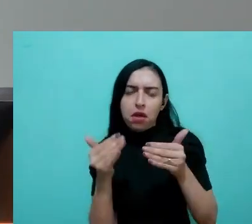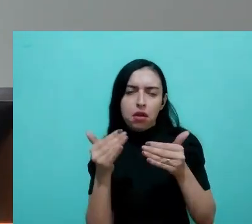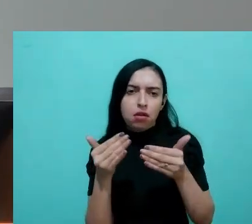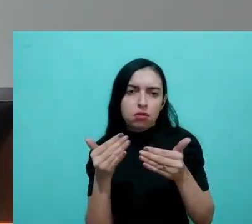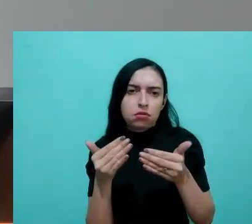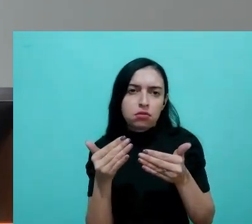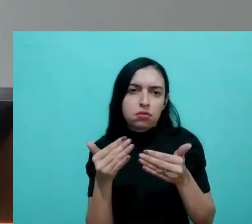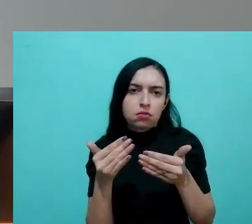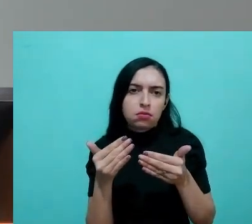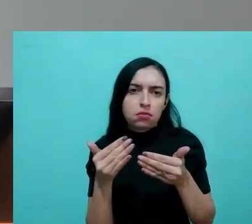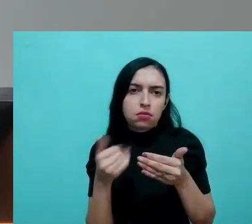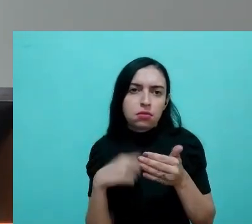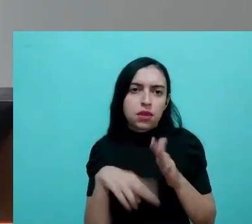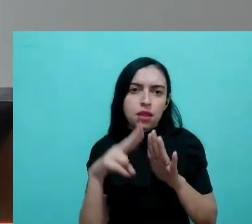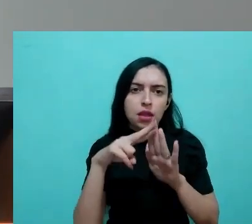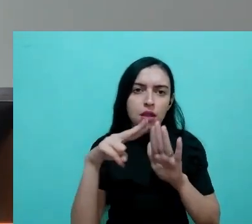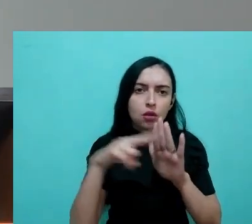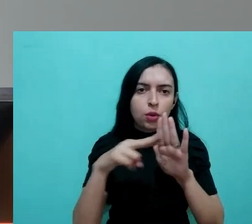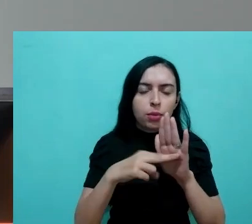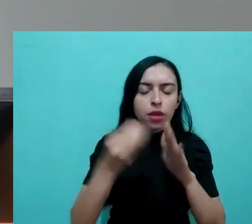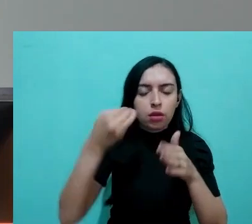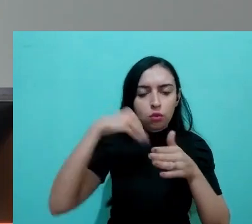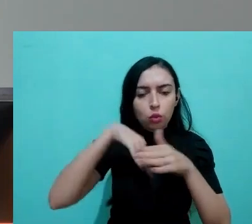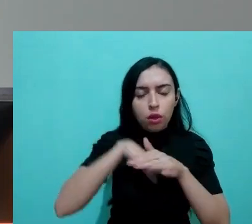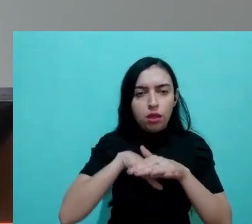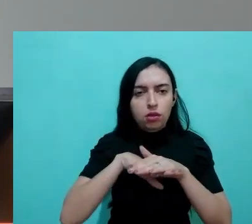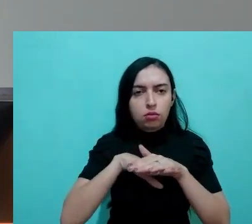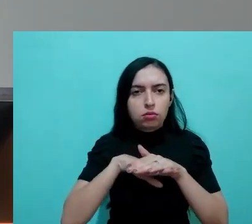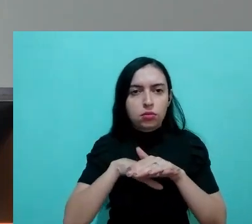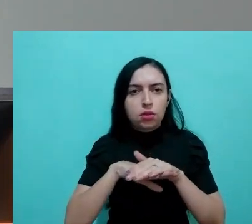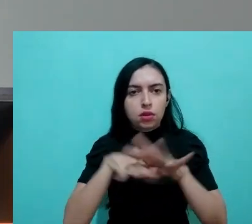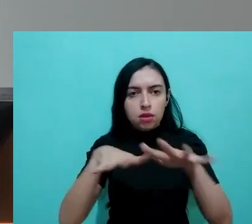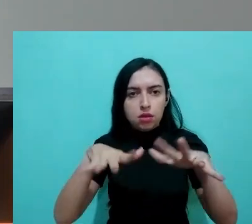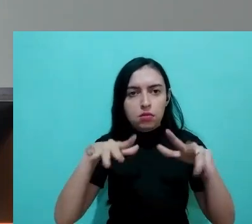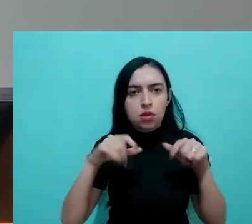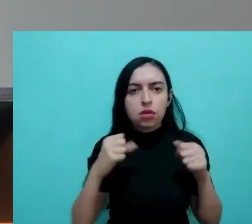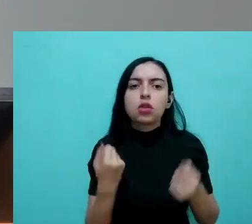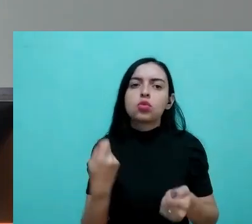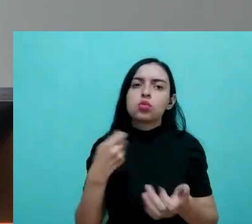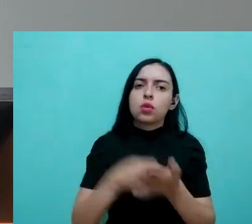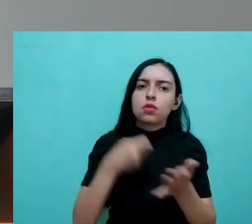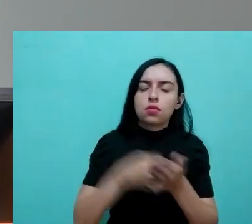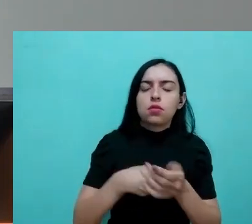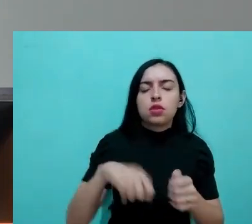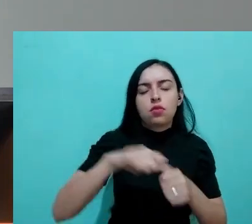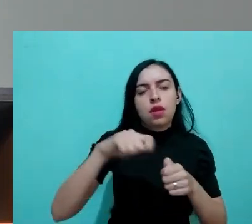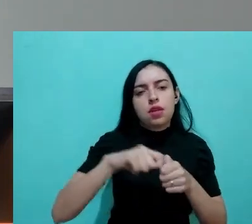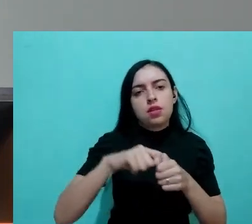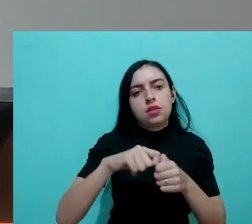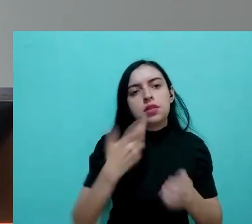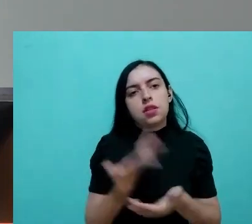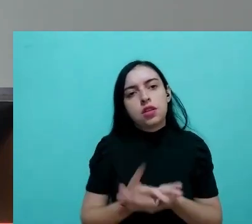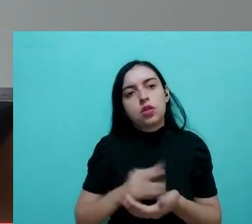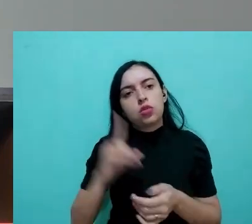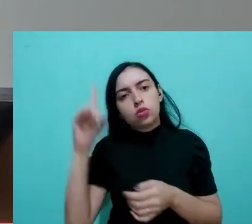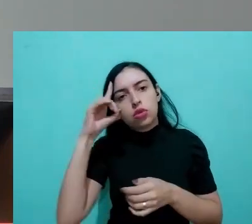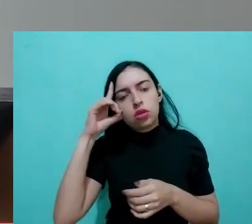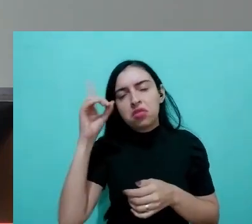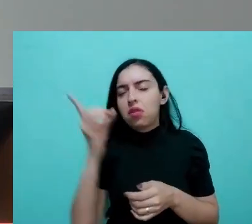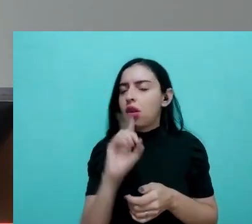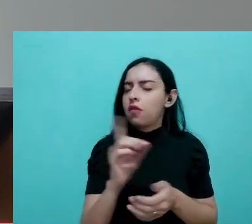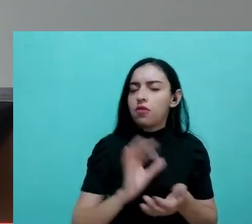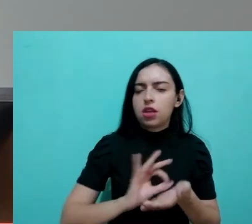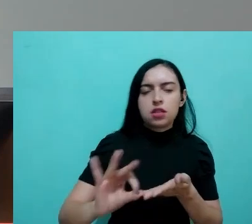del reglamento interno de las asambleas y de su aplicación concreta. Y no fue escrito por un profesor de